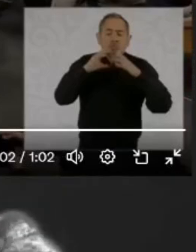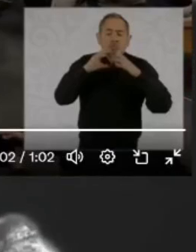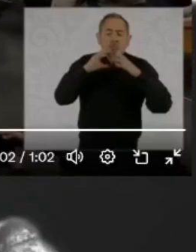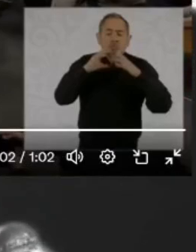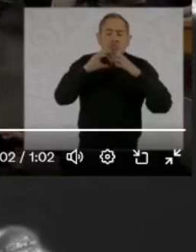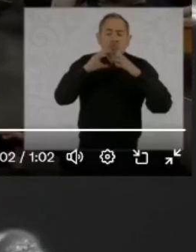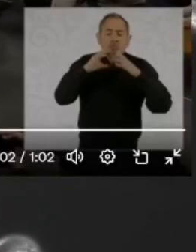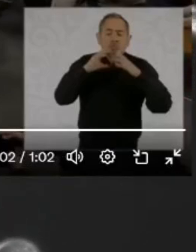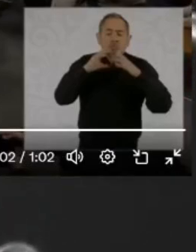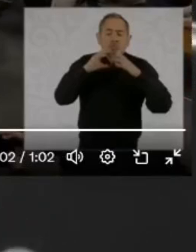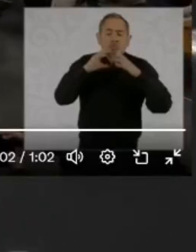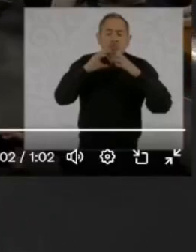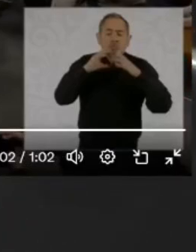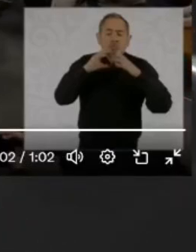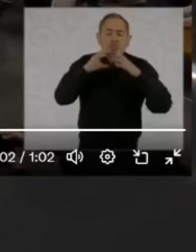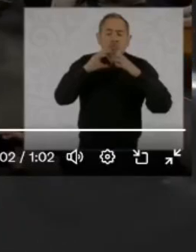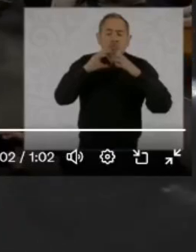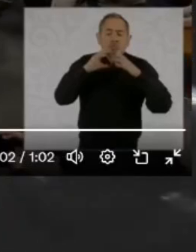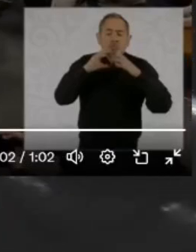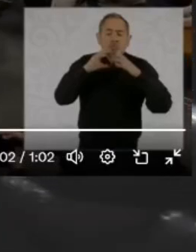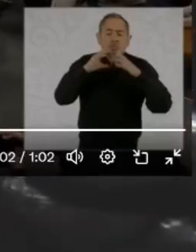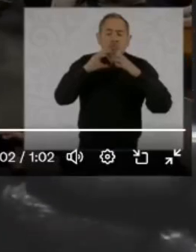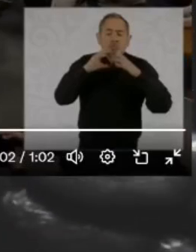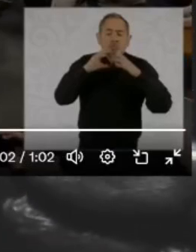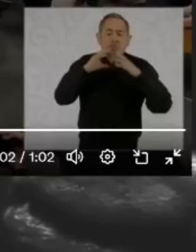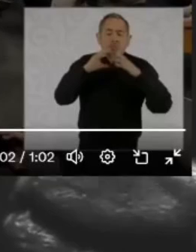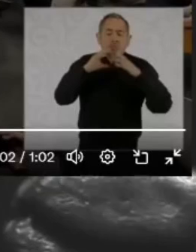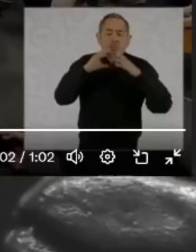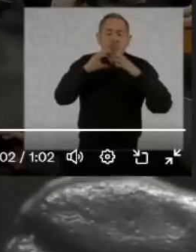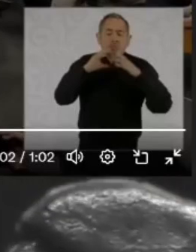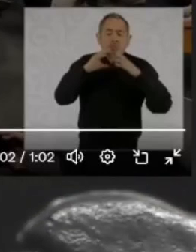darte en la Mauser. Dice uno, puta.